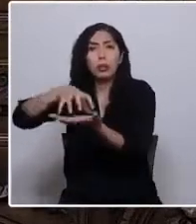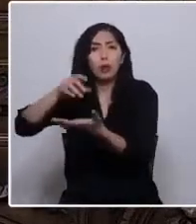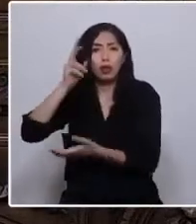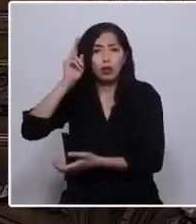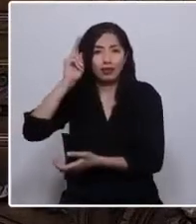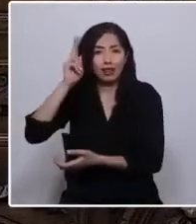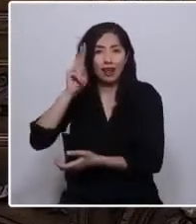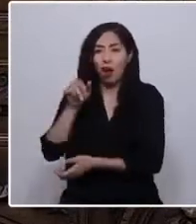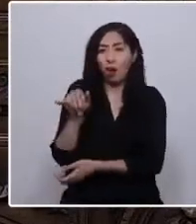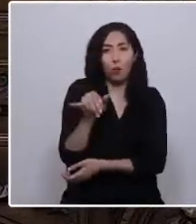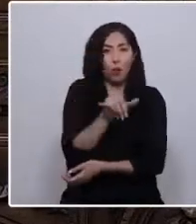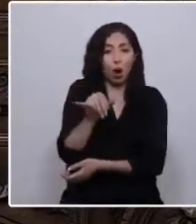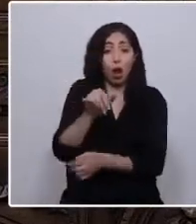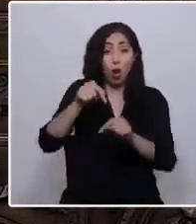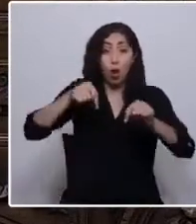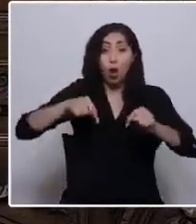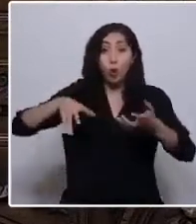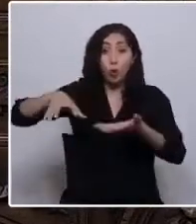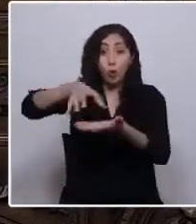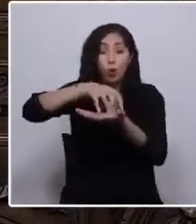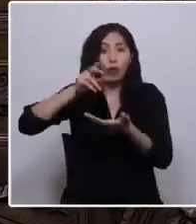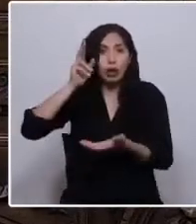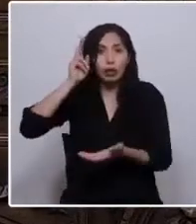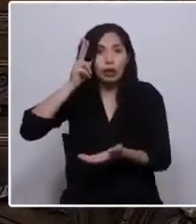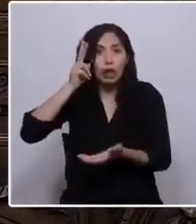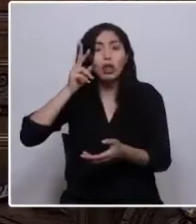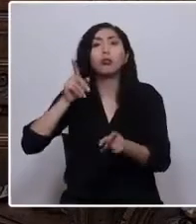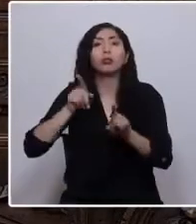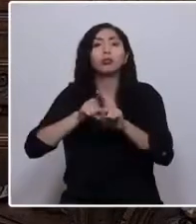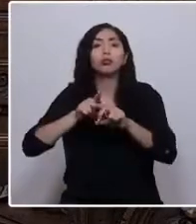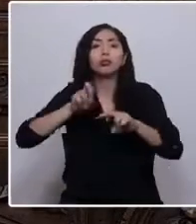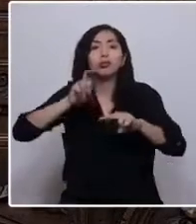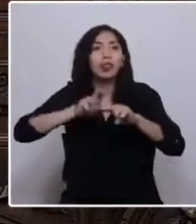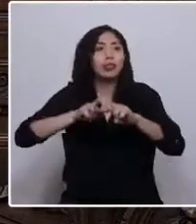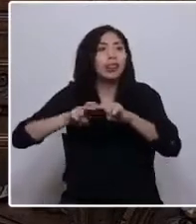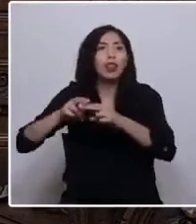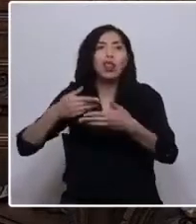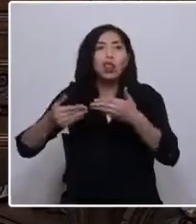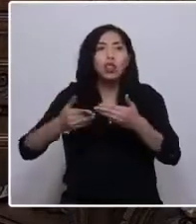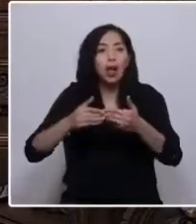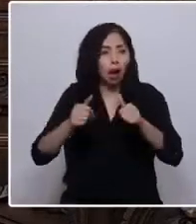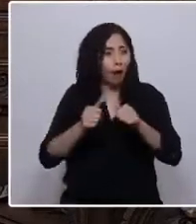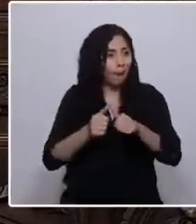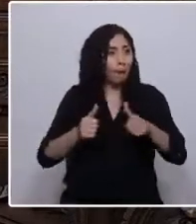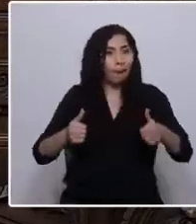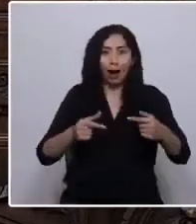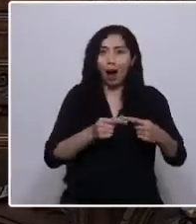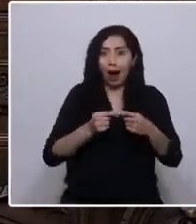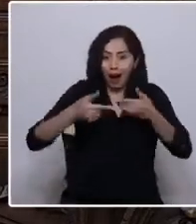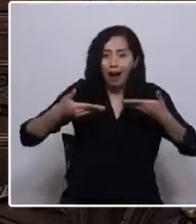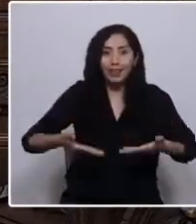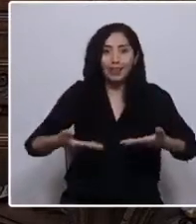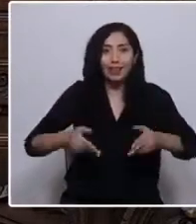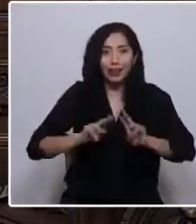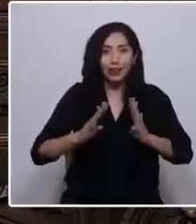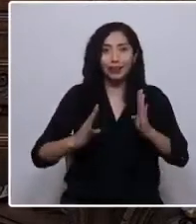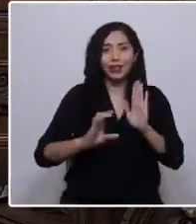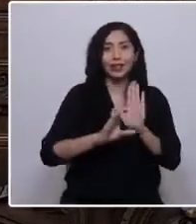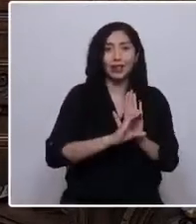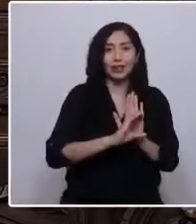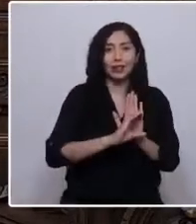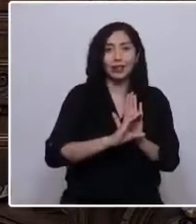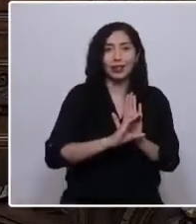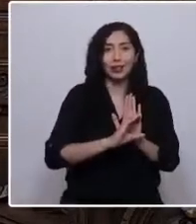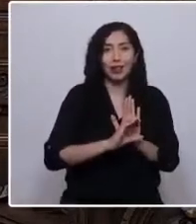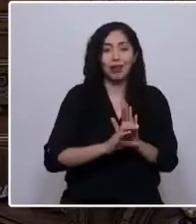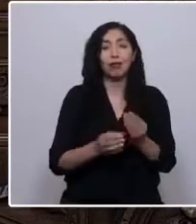Hoy los pueblos indígenas están sentados a la mesa principal, están sentados en esta convención y en buena